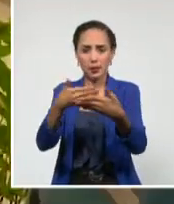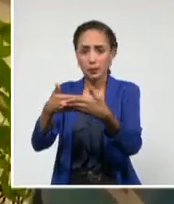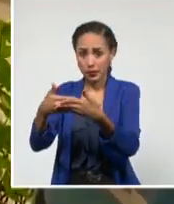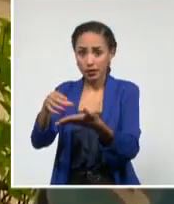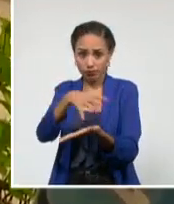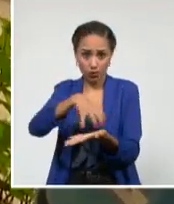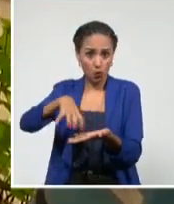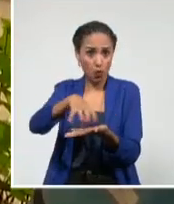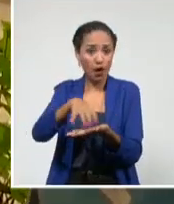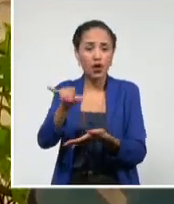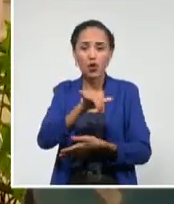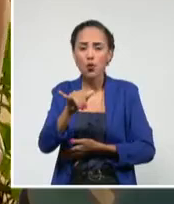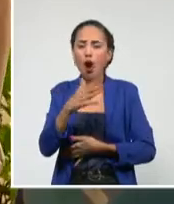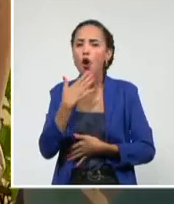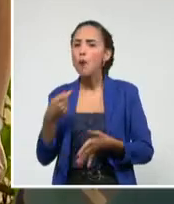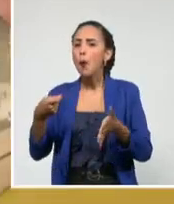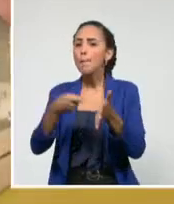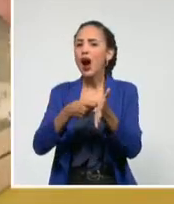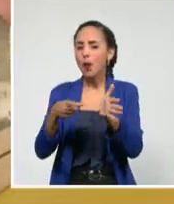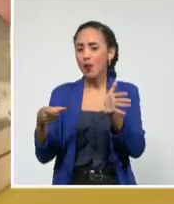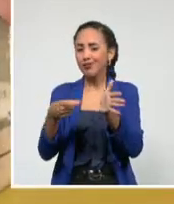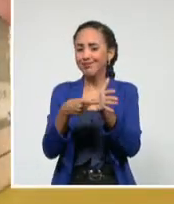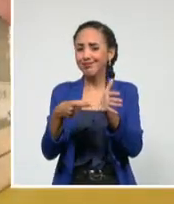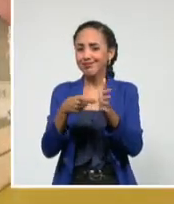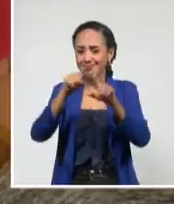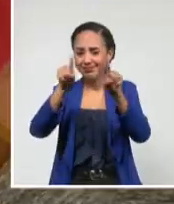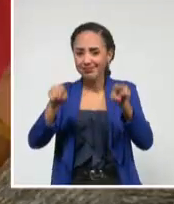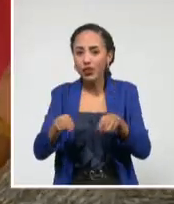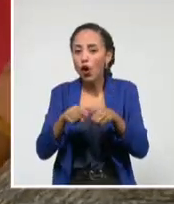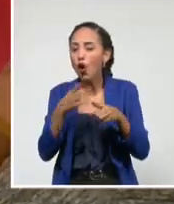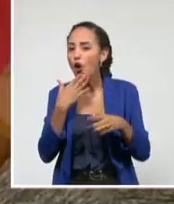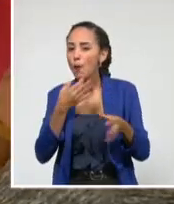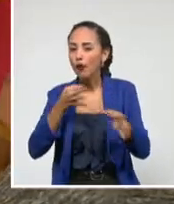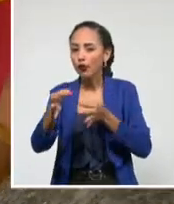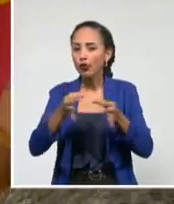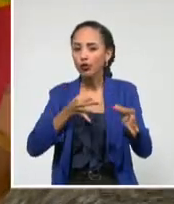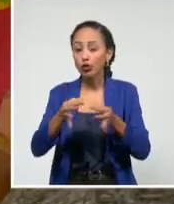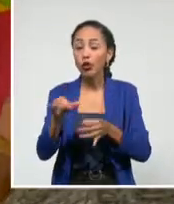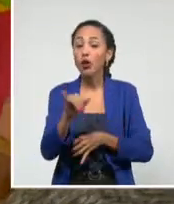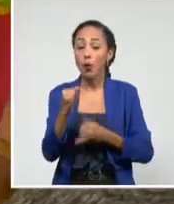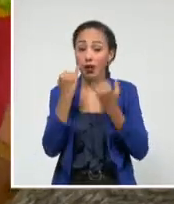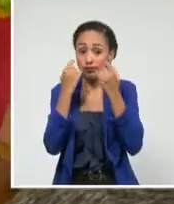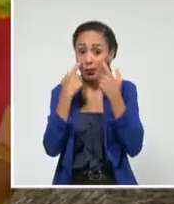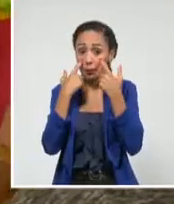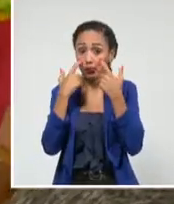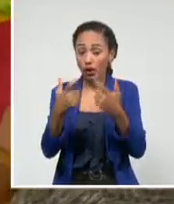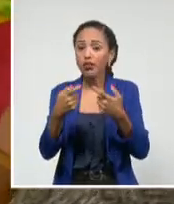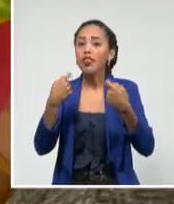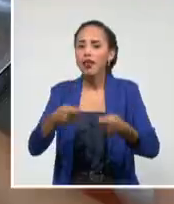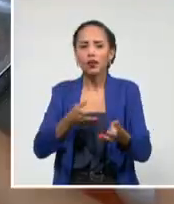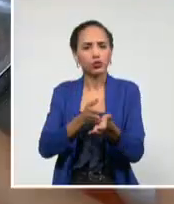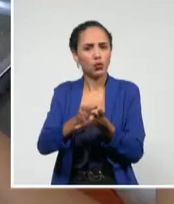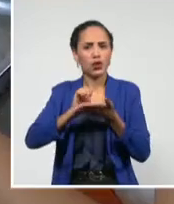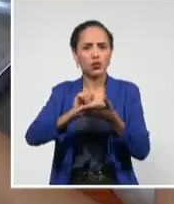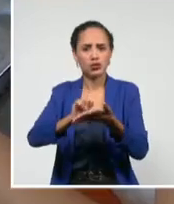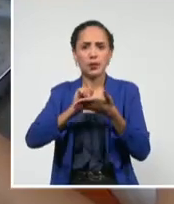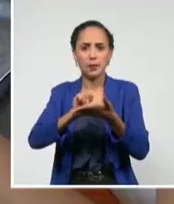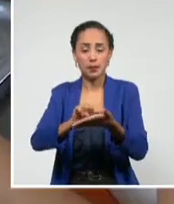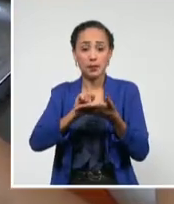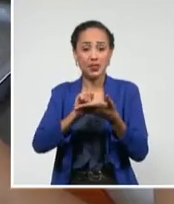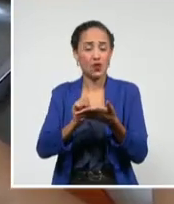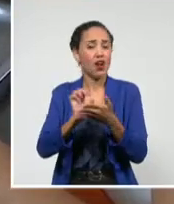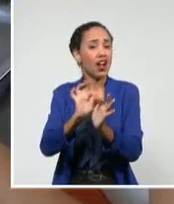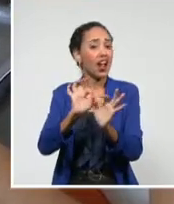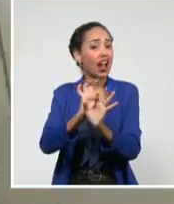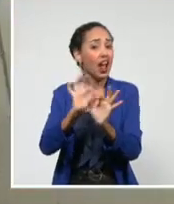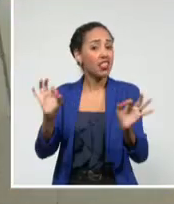electrónicos y el reforzamiento de su control. Destacó la importancia de mantener la vitalidad en los servicios, las ofertas y extremar las